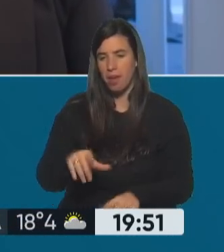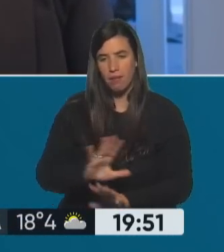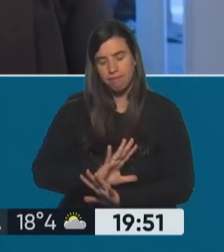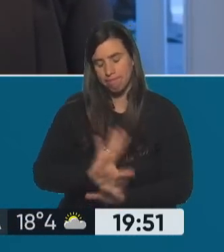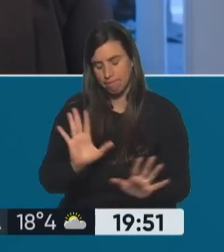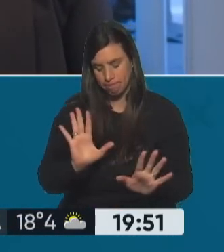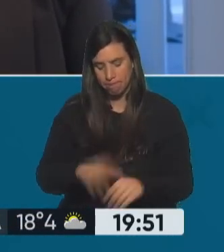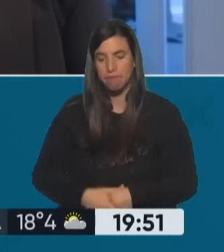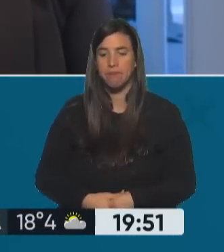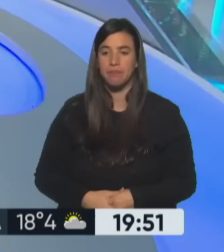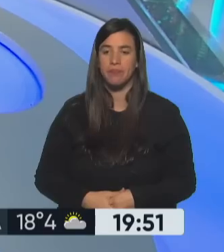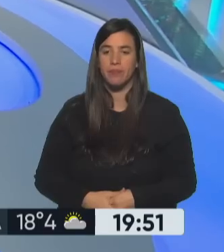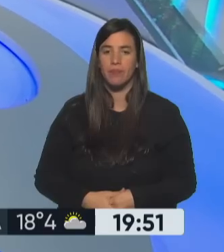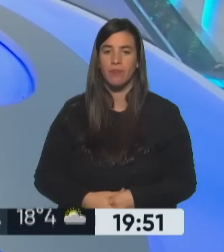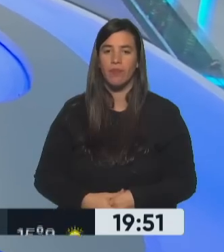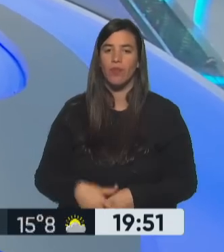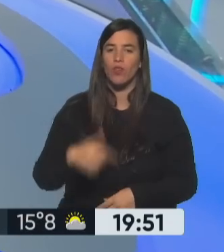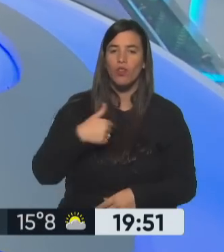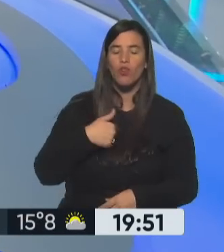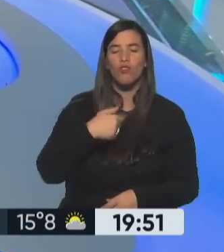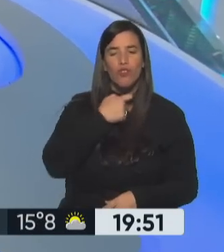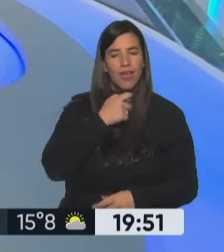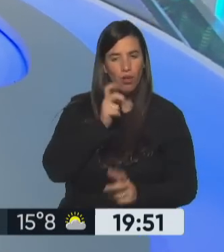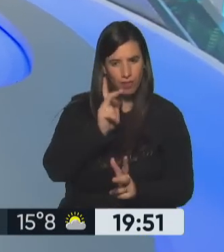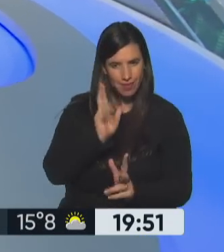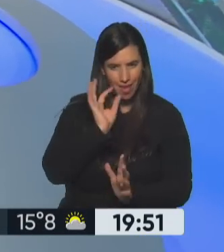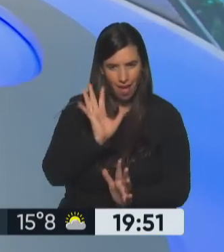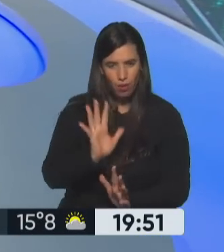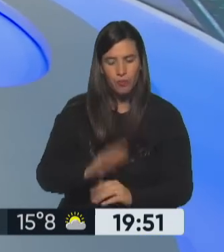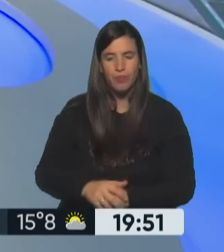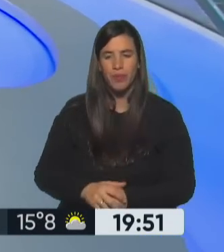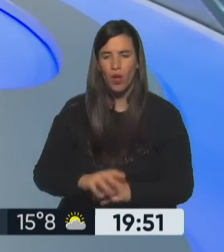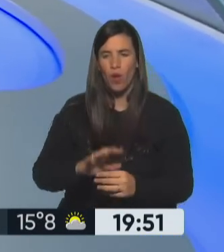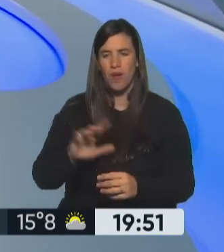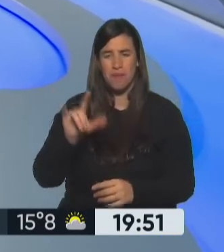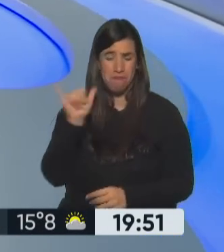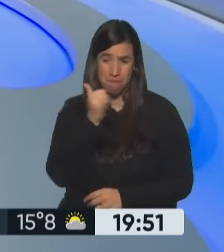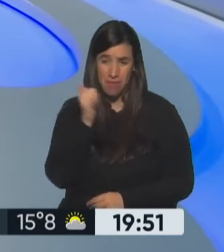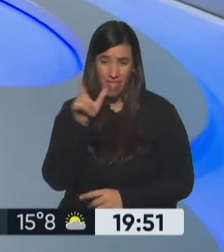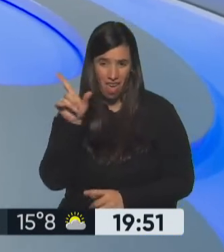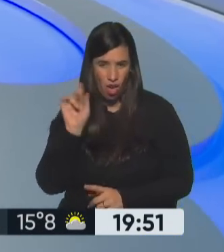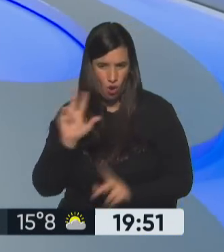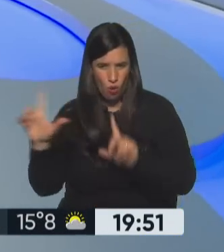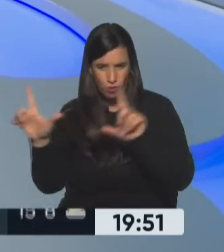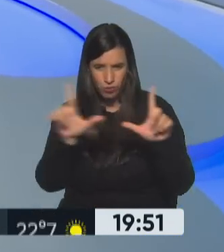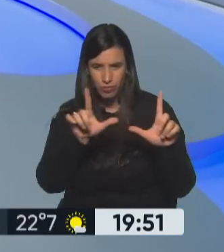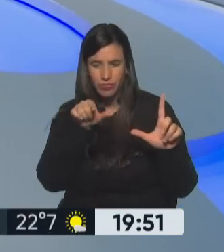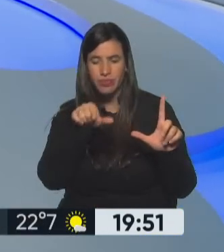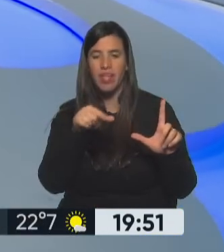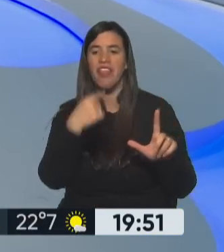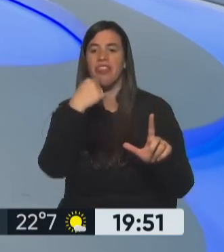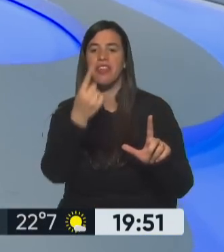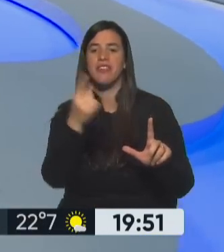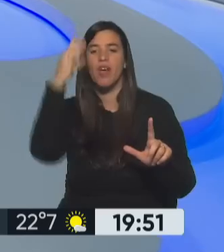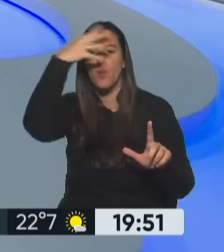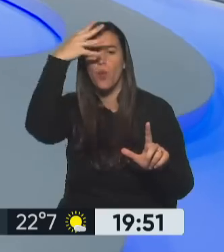Bueno, yo vería un matiz, por favor. En función de lo que veíamos recién en el informe. Dice Patricia Bullrich, el atentado es un invento,